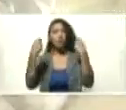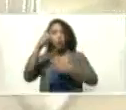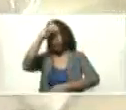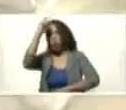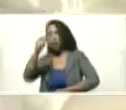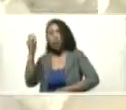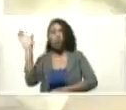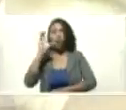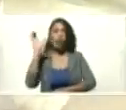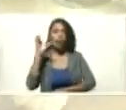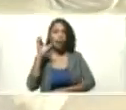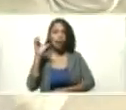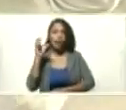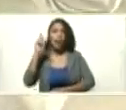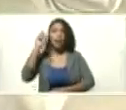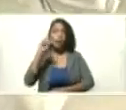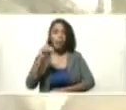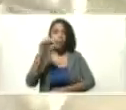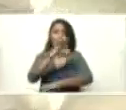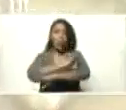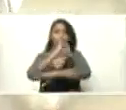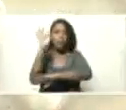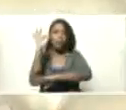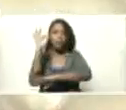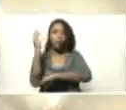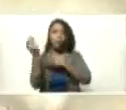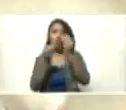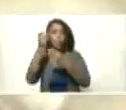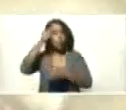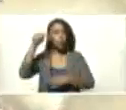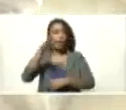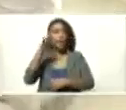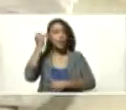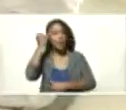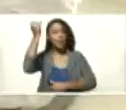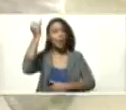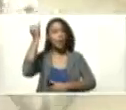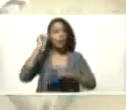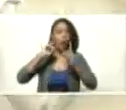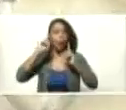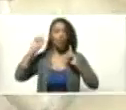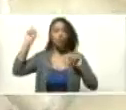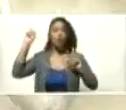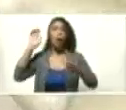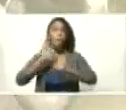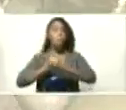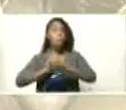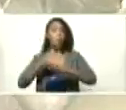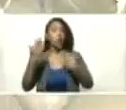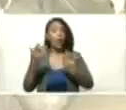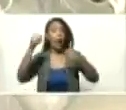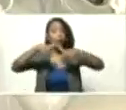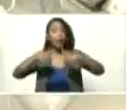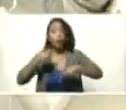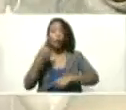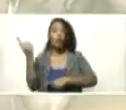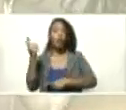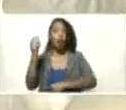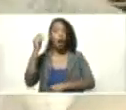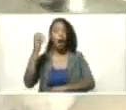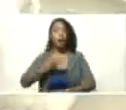Caracas y de Barquisimeto como ciudades creativas de la música. Porque aquí, como bien lo dijo la